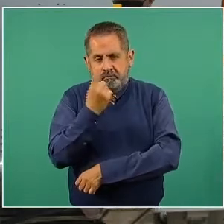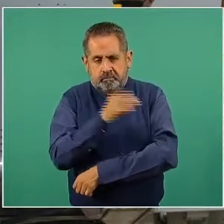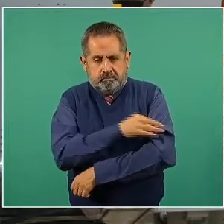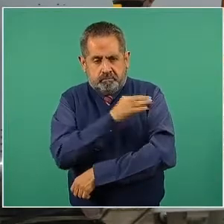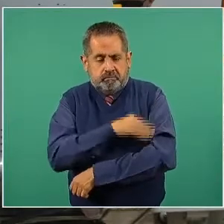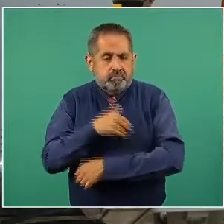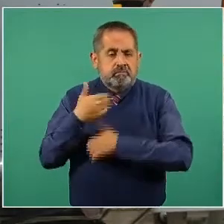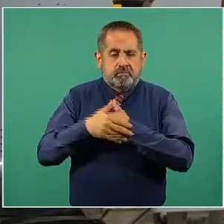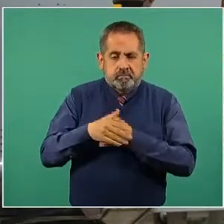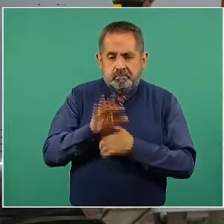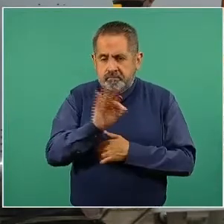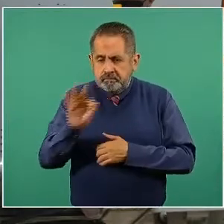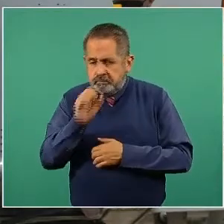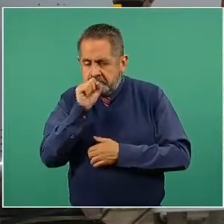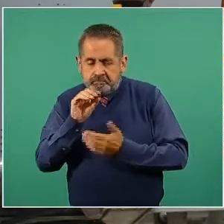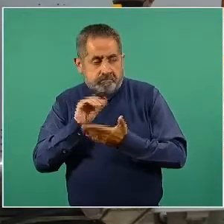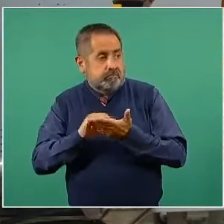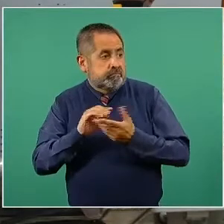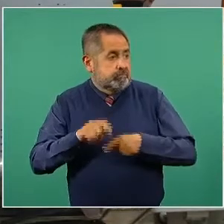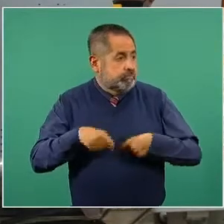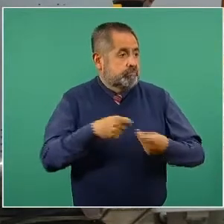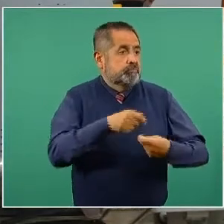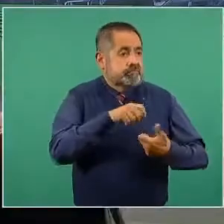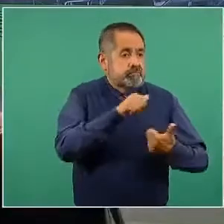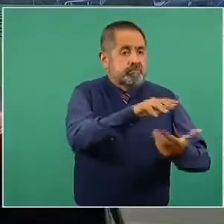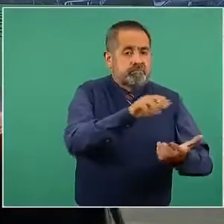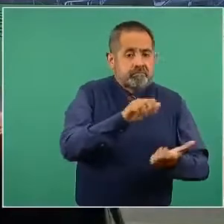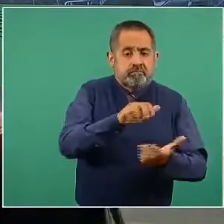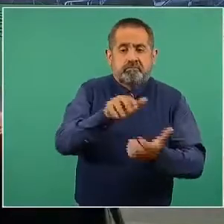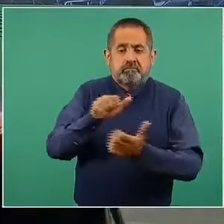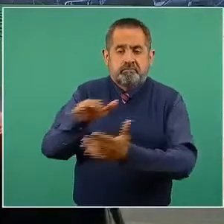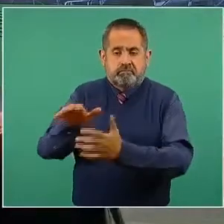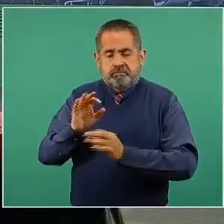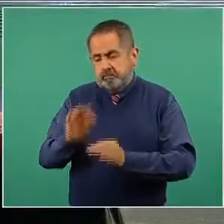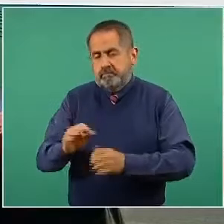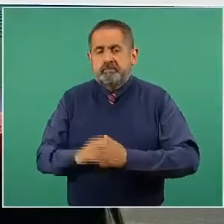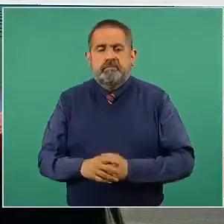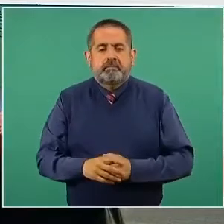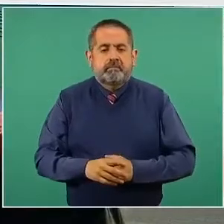serán calendarizadas para su uso a lo largo de la semana. La siguiente.